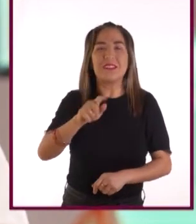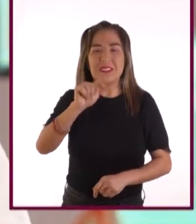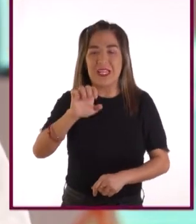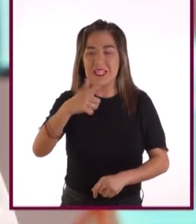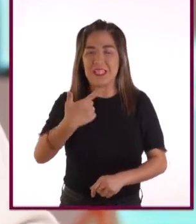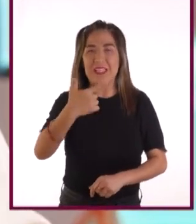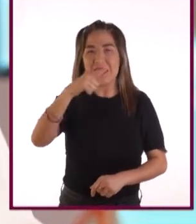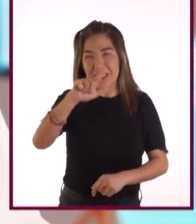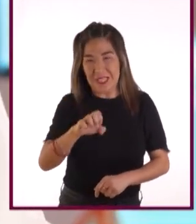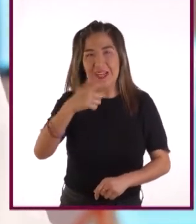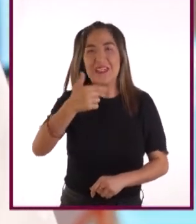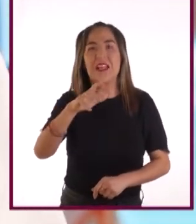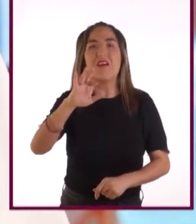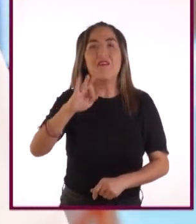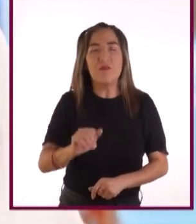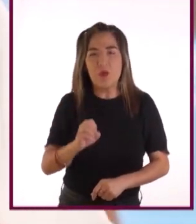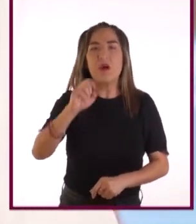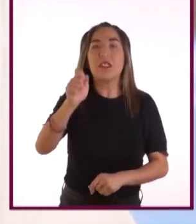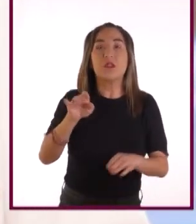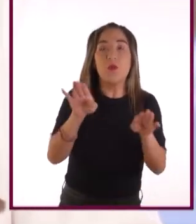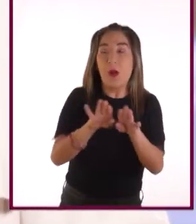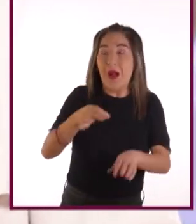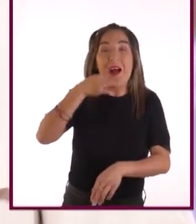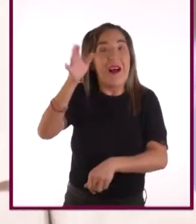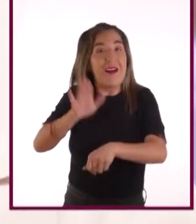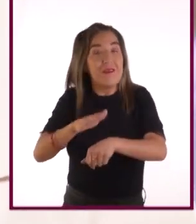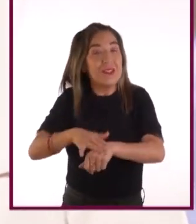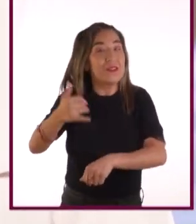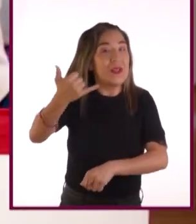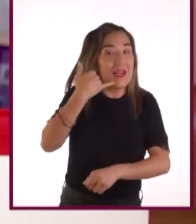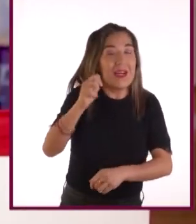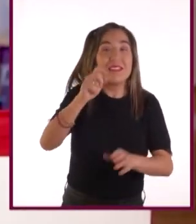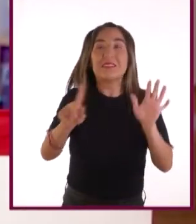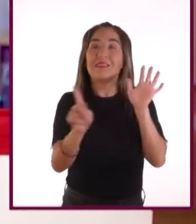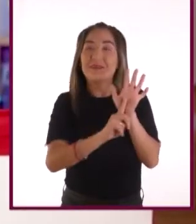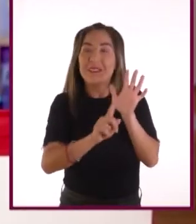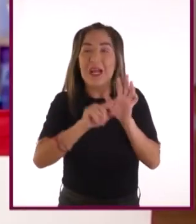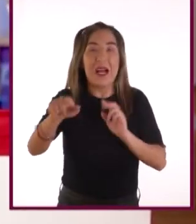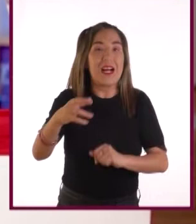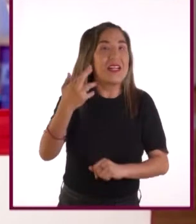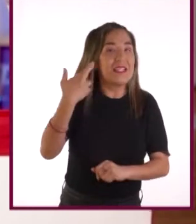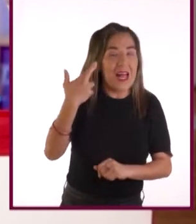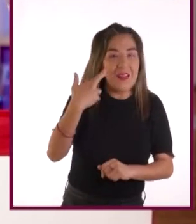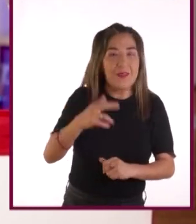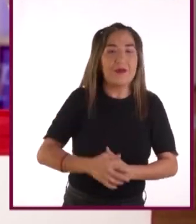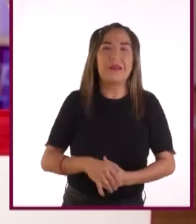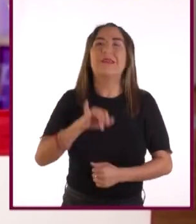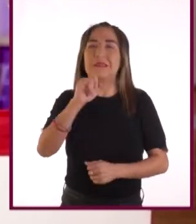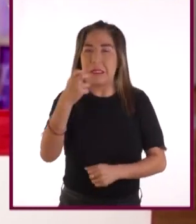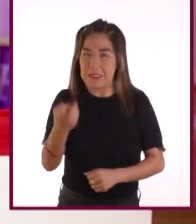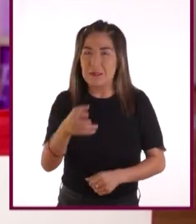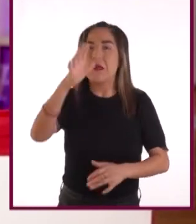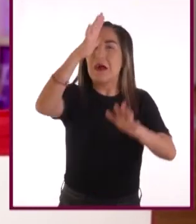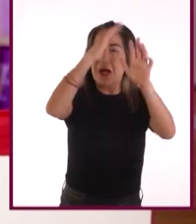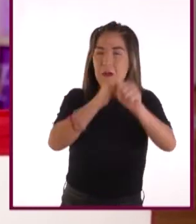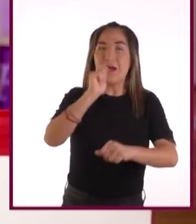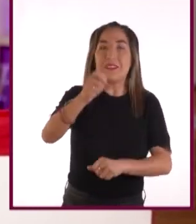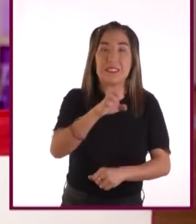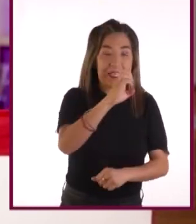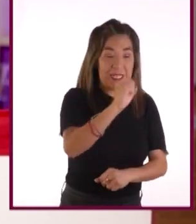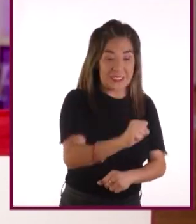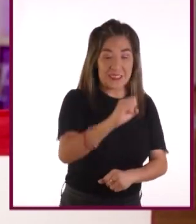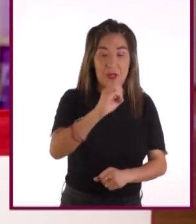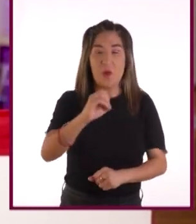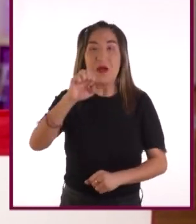estuviera permanentemente atento a las señales de socorro por radio? Sí. Y además en ese convenio también se estableció que